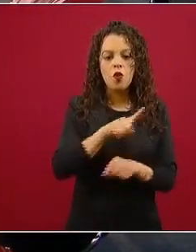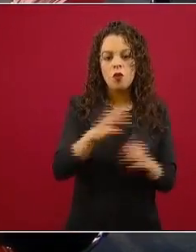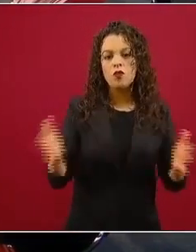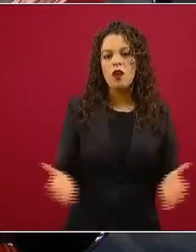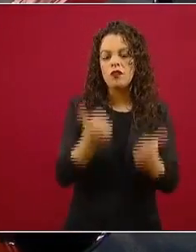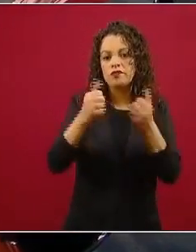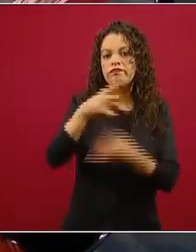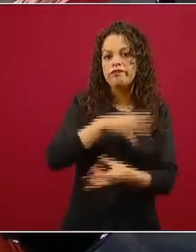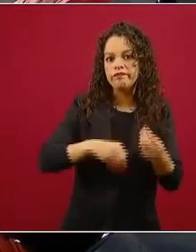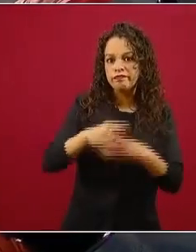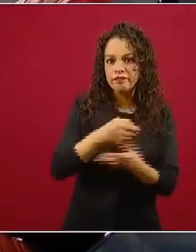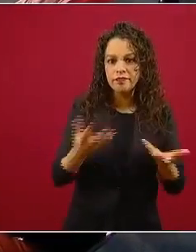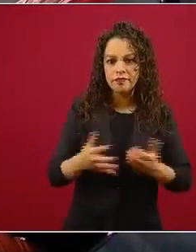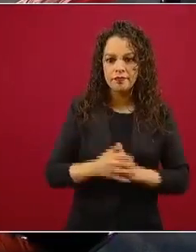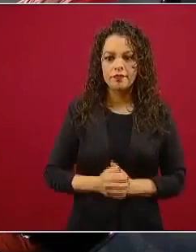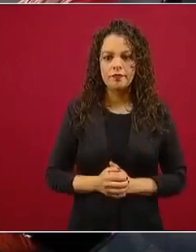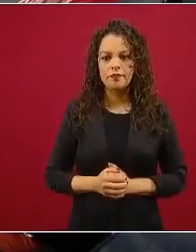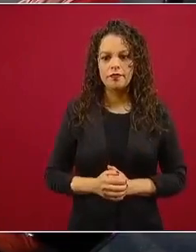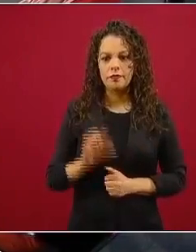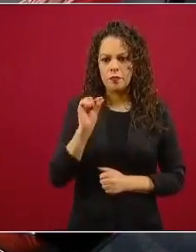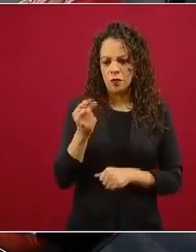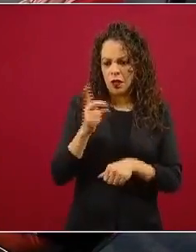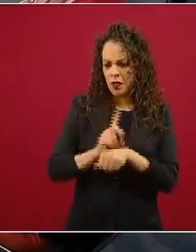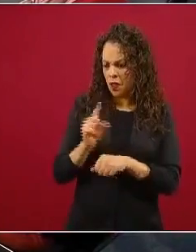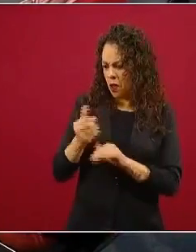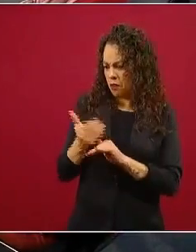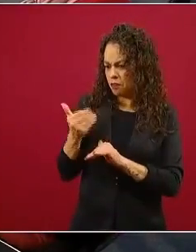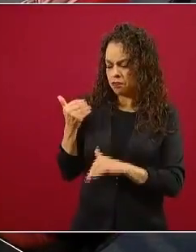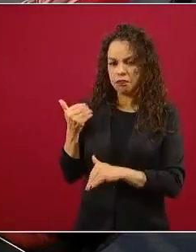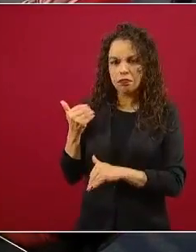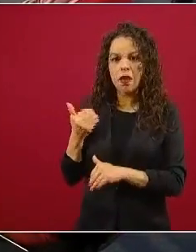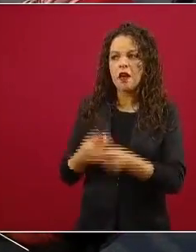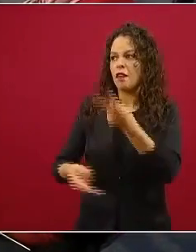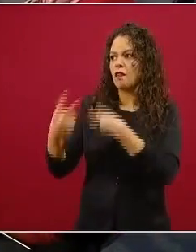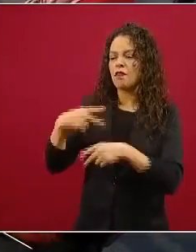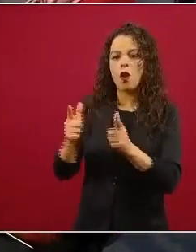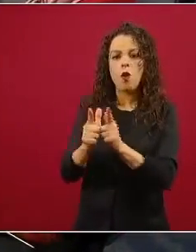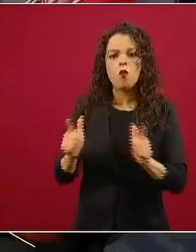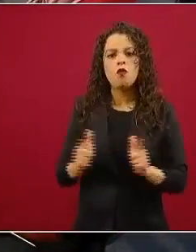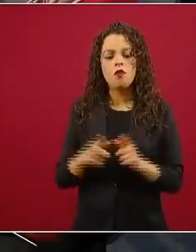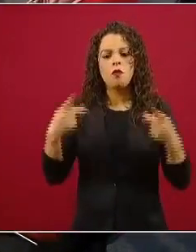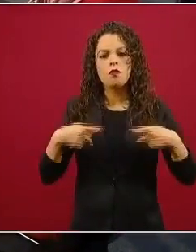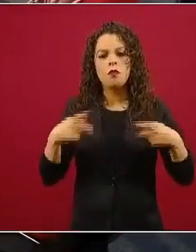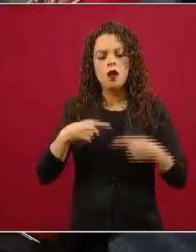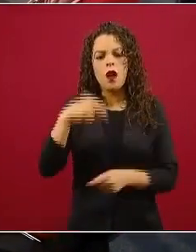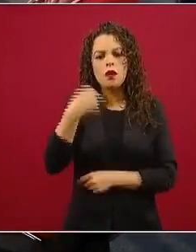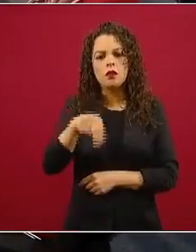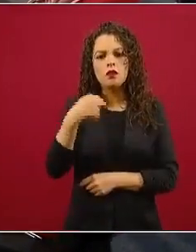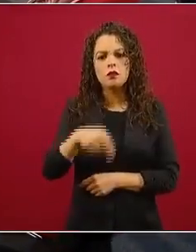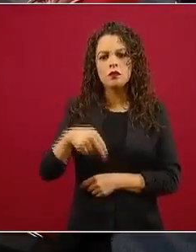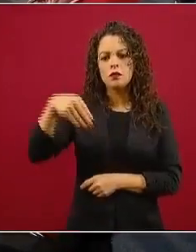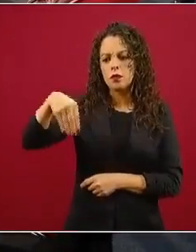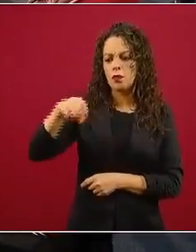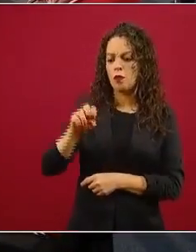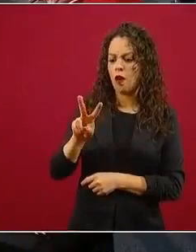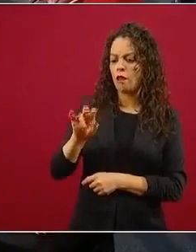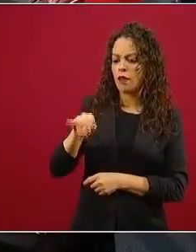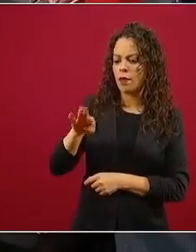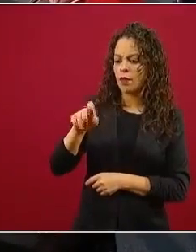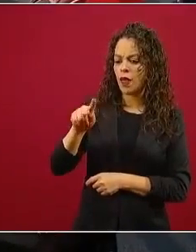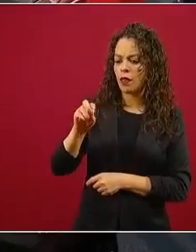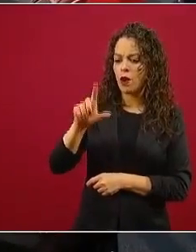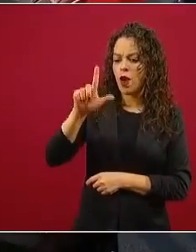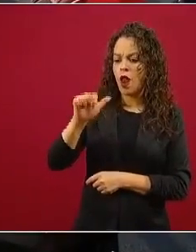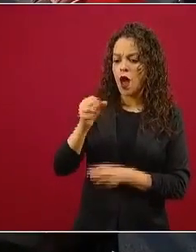trajeron música y serenatas y todo, un movimiento que se llama Movimiento La Música Nos Une.